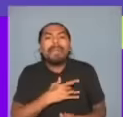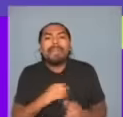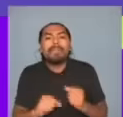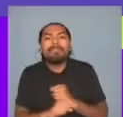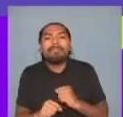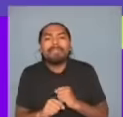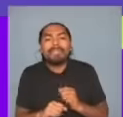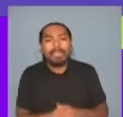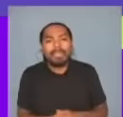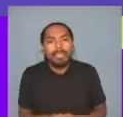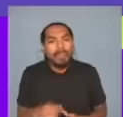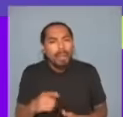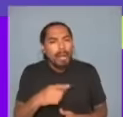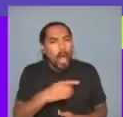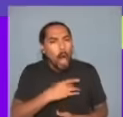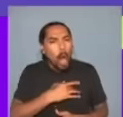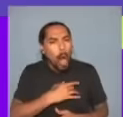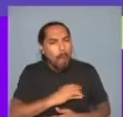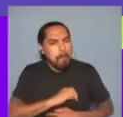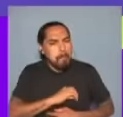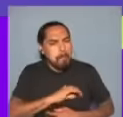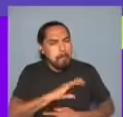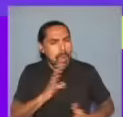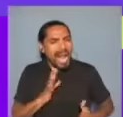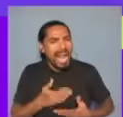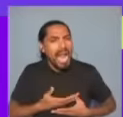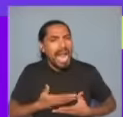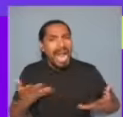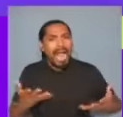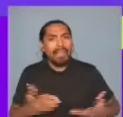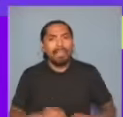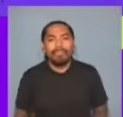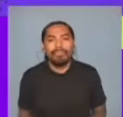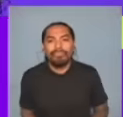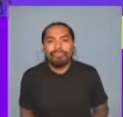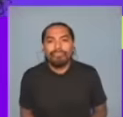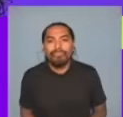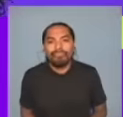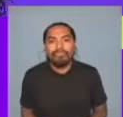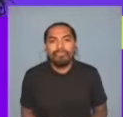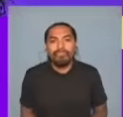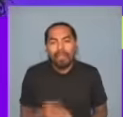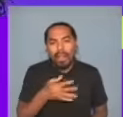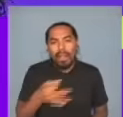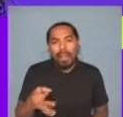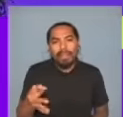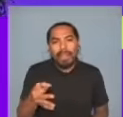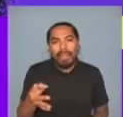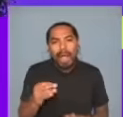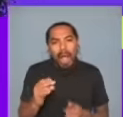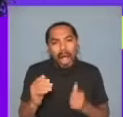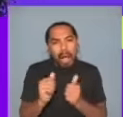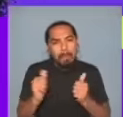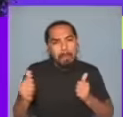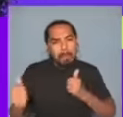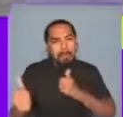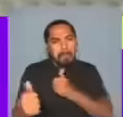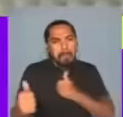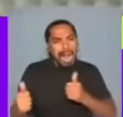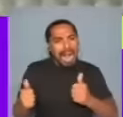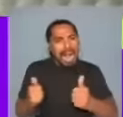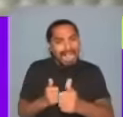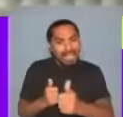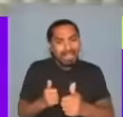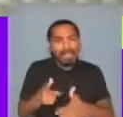tenía un corazón muy grande. Exactamente, realmente la empatía que tuvo Jorge desde siempre, por eso el amor también